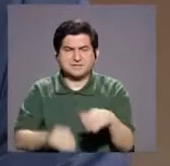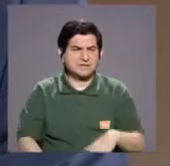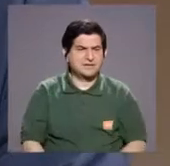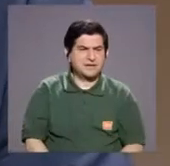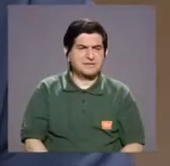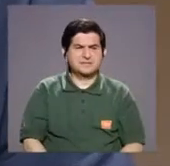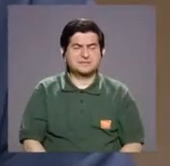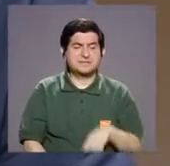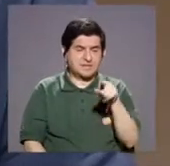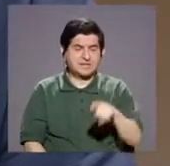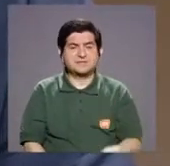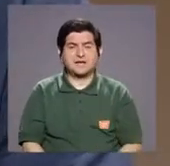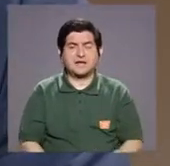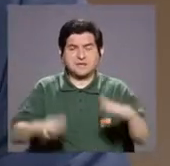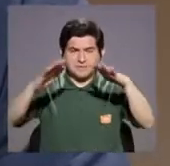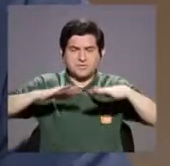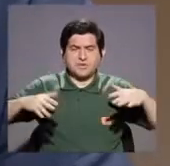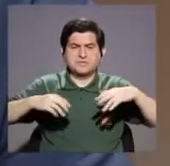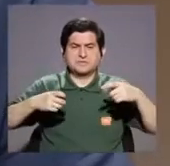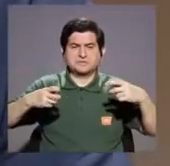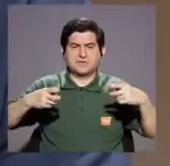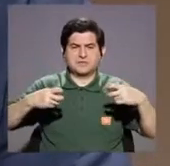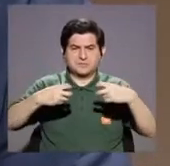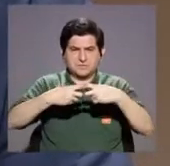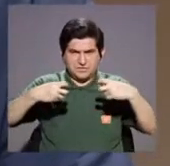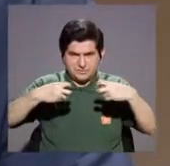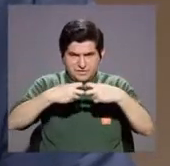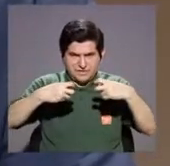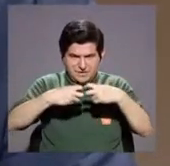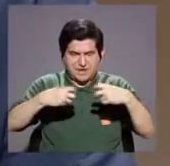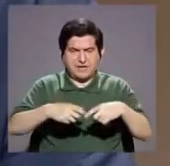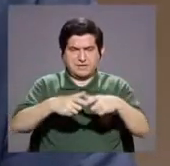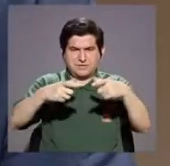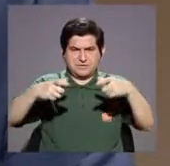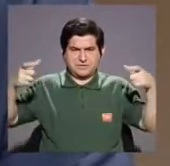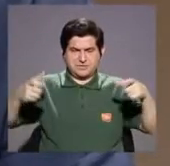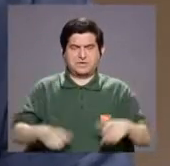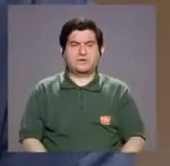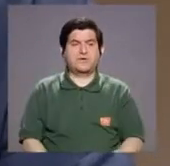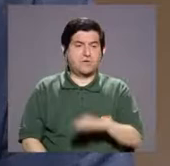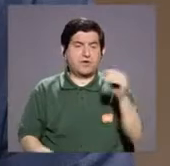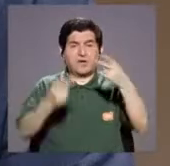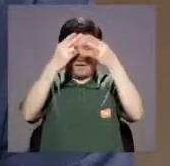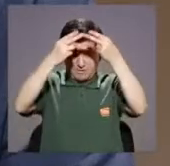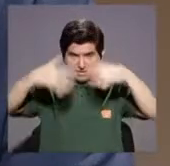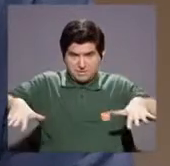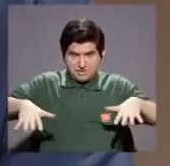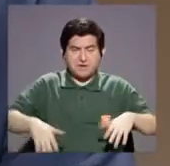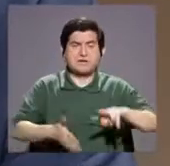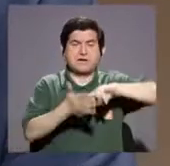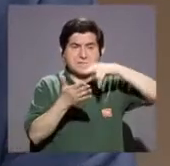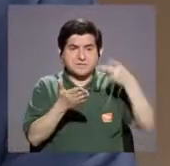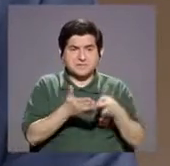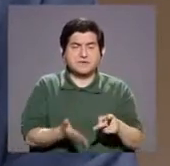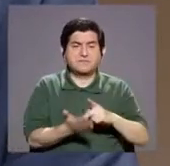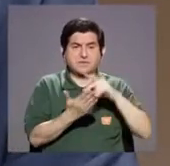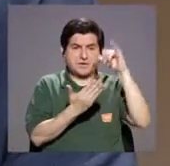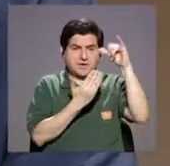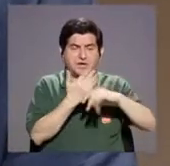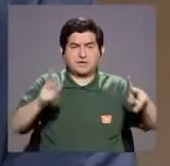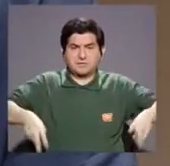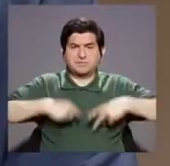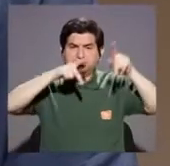espectro radioeléctrico pero también gracias al internet debo decir que involucra proyectos de vida de personas